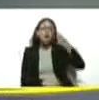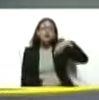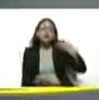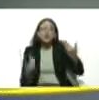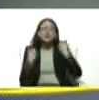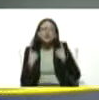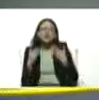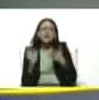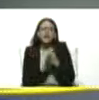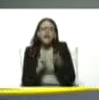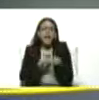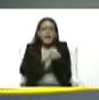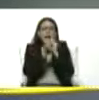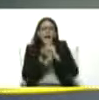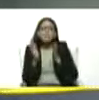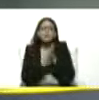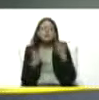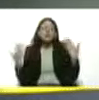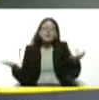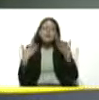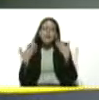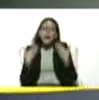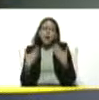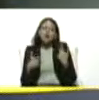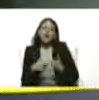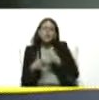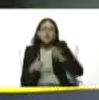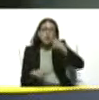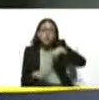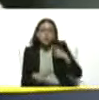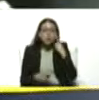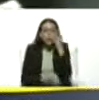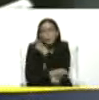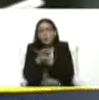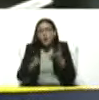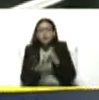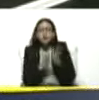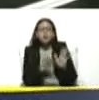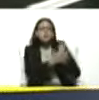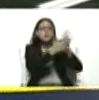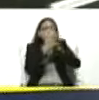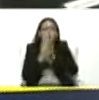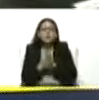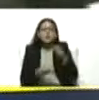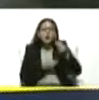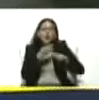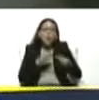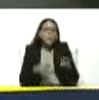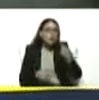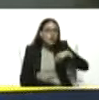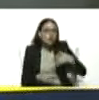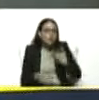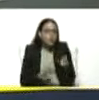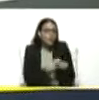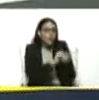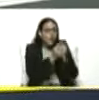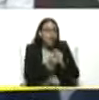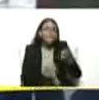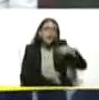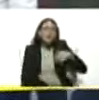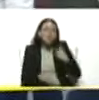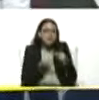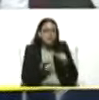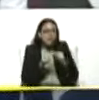la renovación de las plantas, de la genética y además todos los ejercicios técnicos científicos que tenemos que hacer para que estas plantas